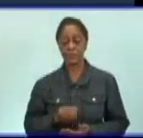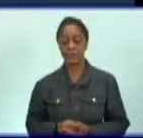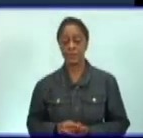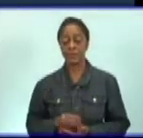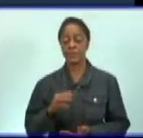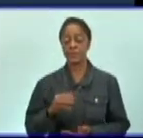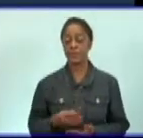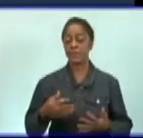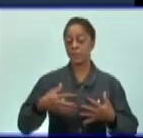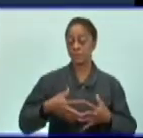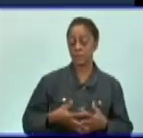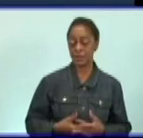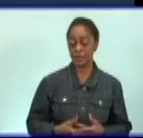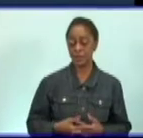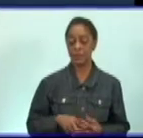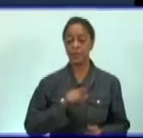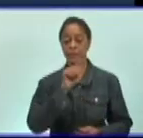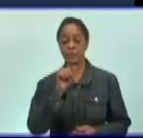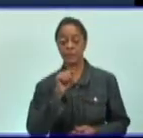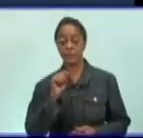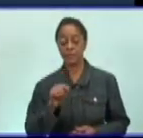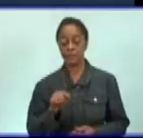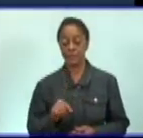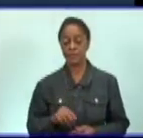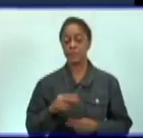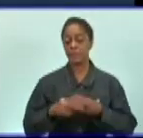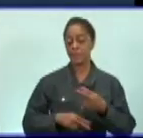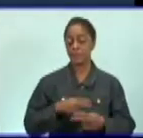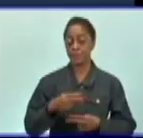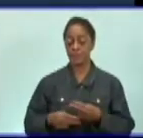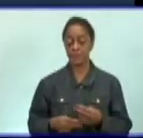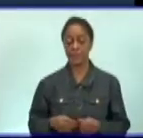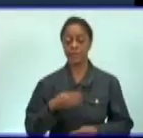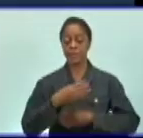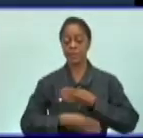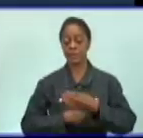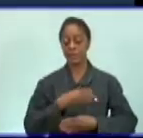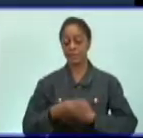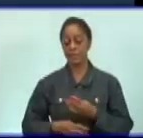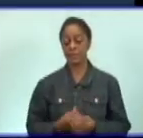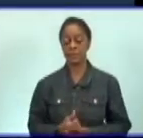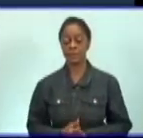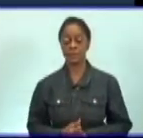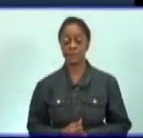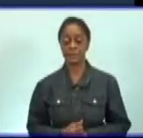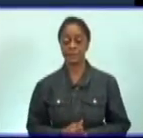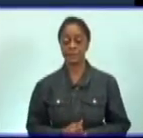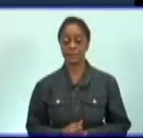en correspondencia con la pregunta que me están haciendo en el problema.